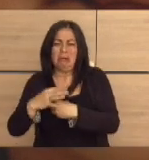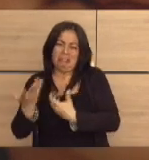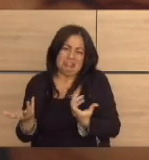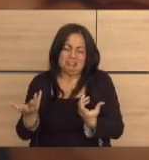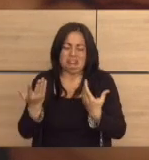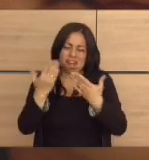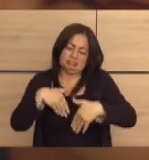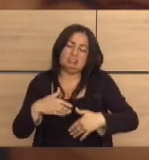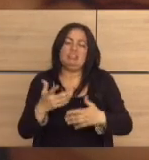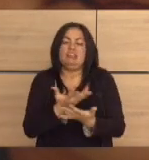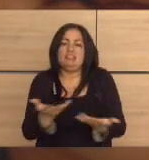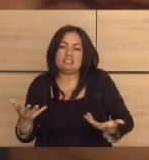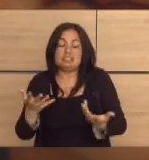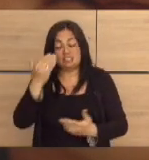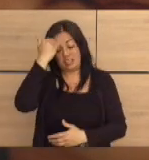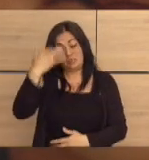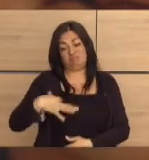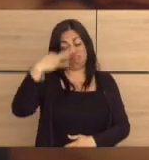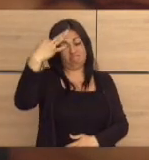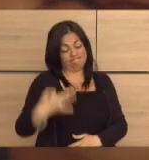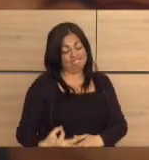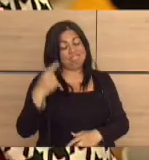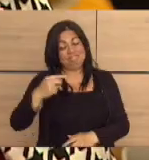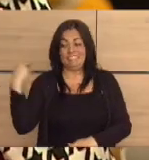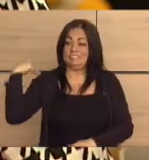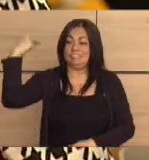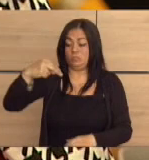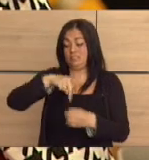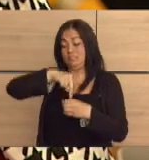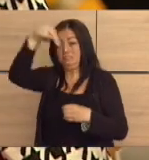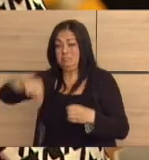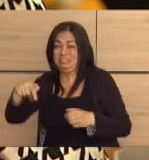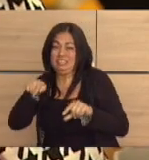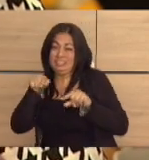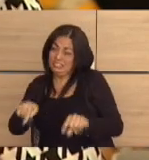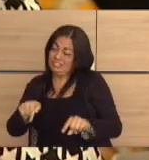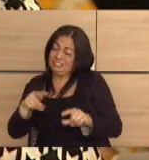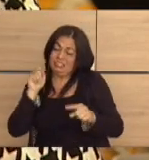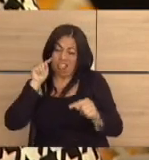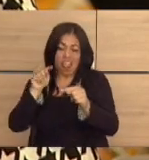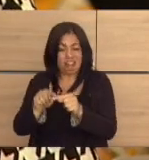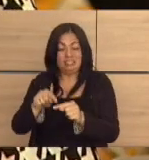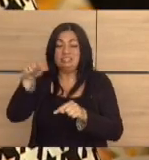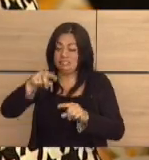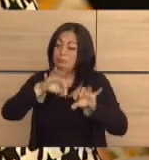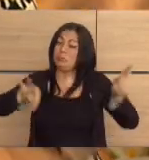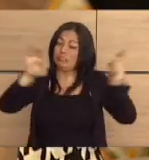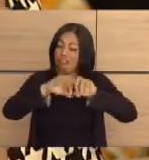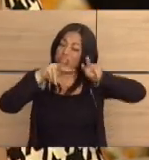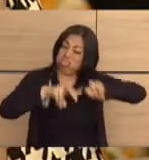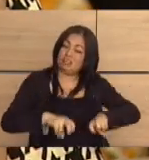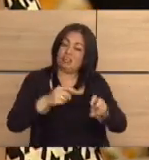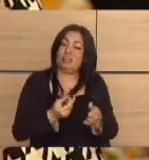la transparencia, que la ética, que la historia, que la ciudadanía, claramente no es solo un tema a abordar en el sistema